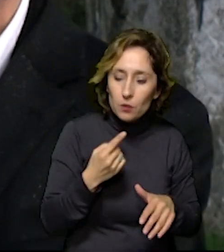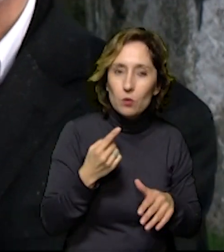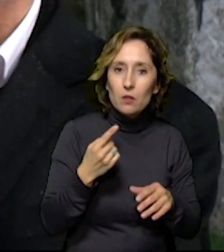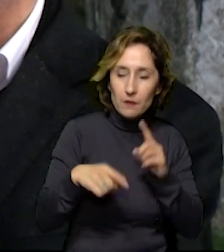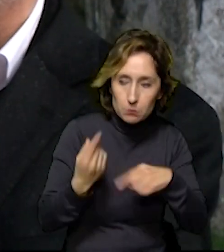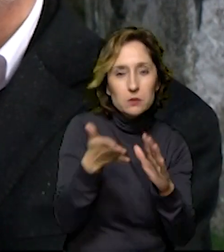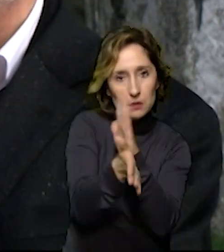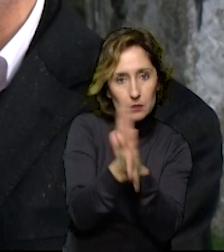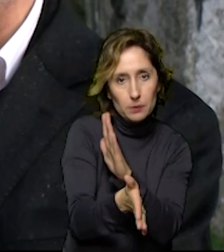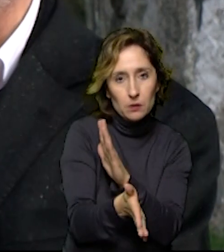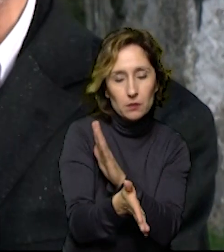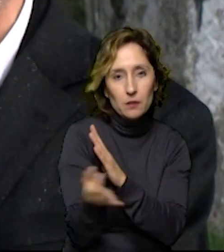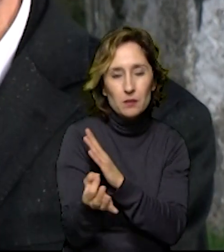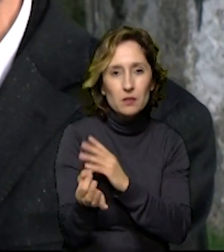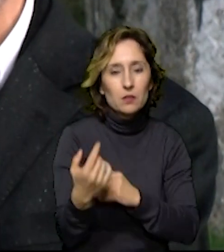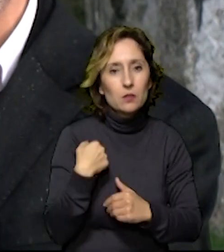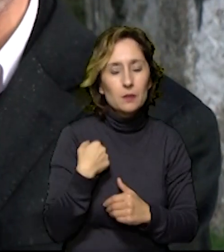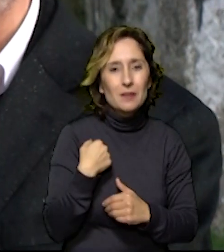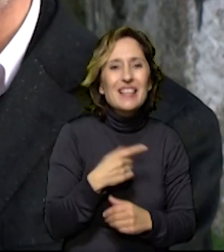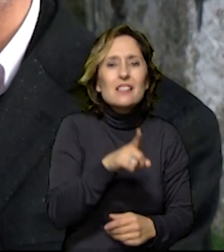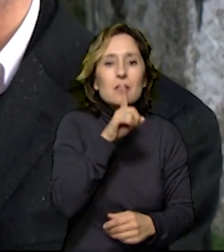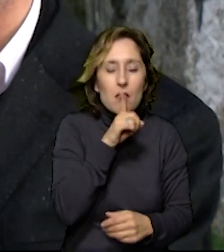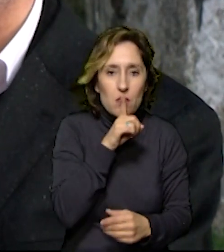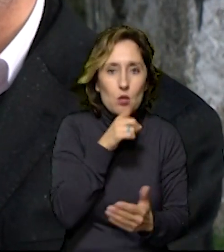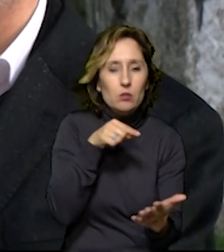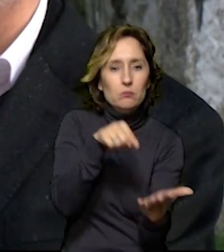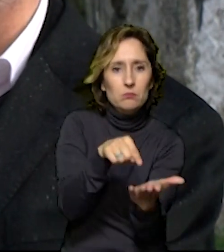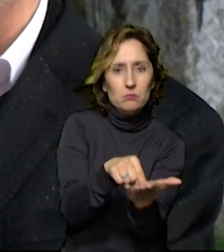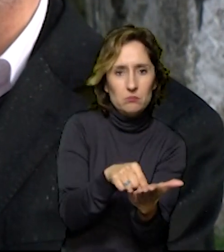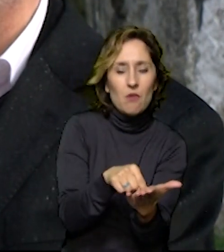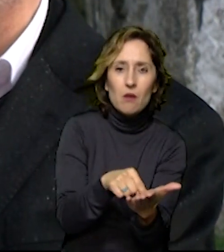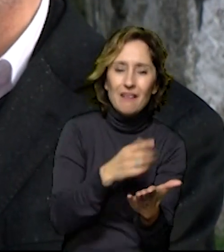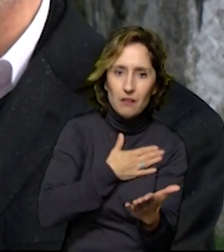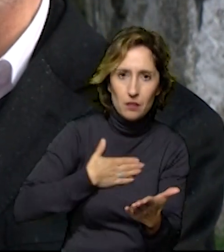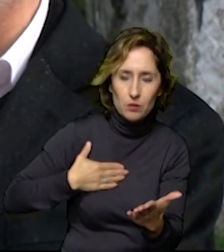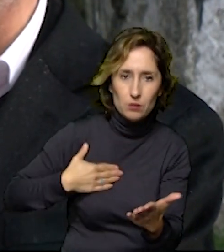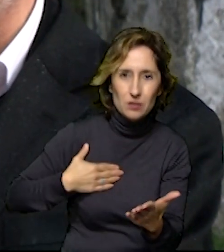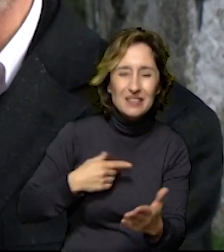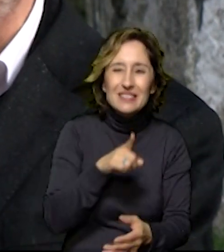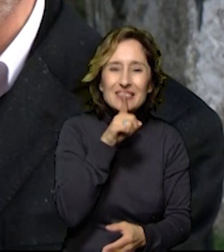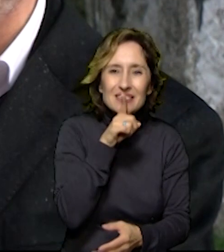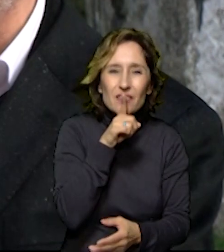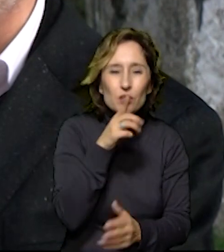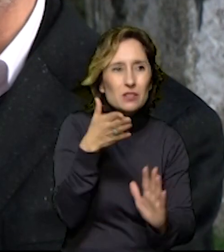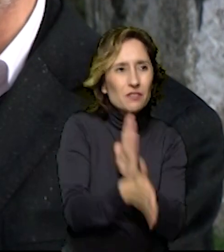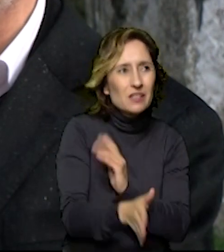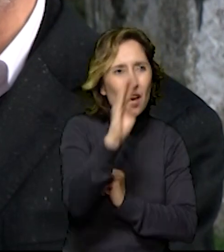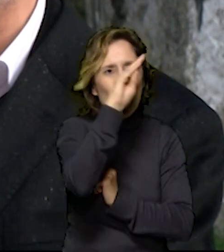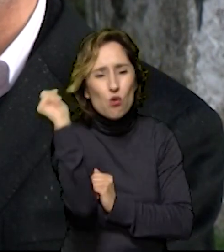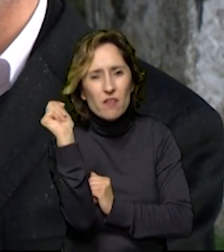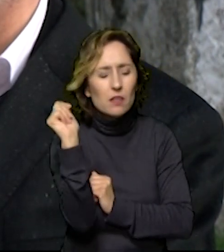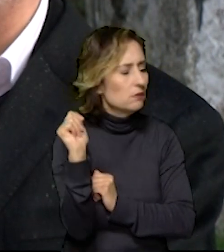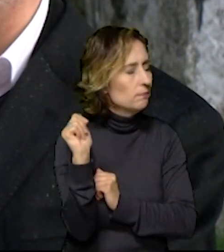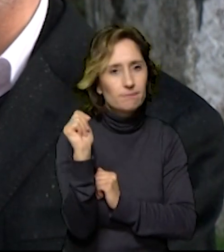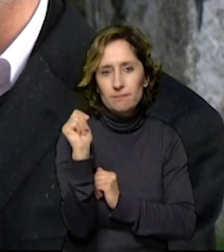explicar, ¿no? Porque quiero reivindicar el silencio. Y el silencio no para olvidar nada, sino el